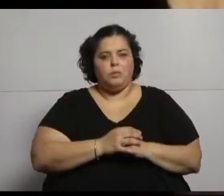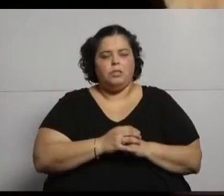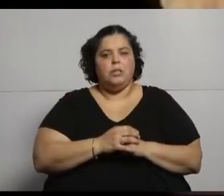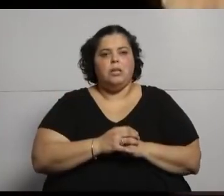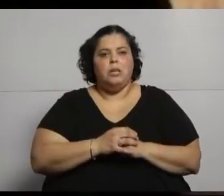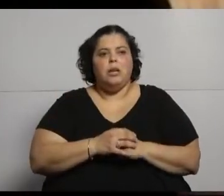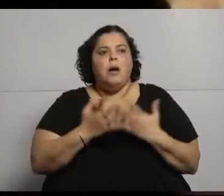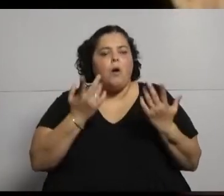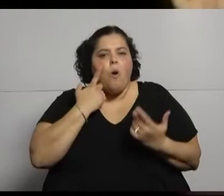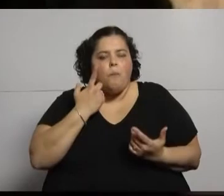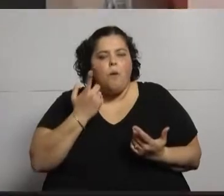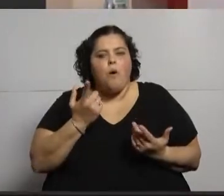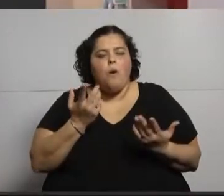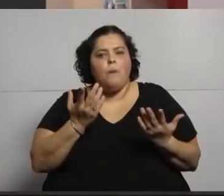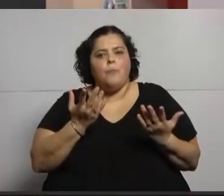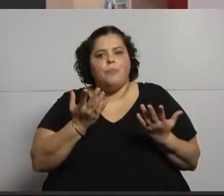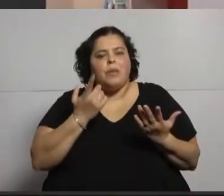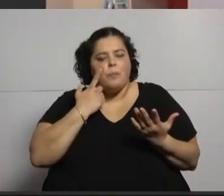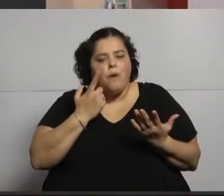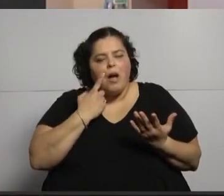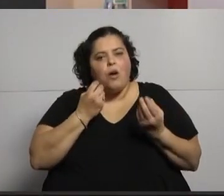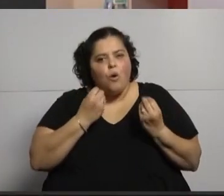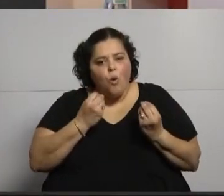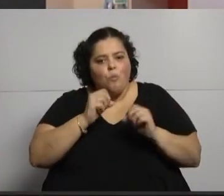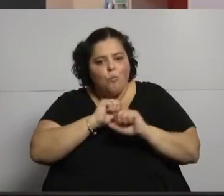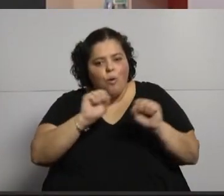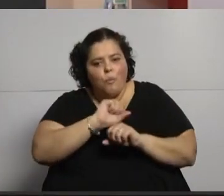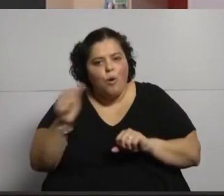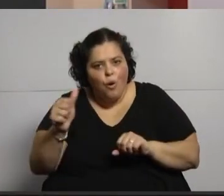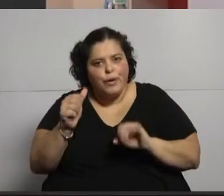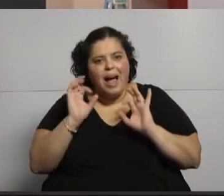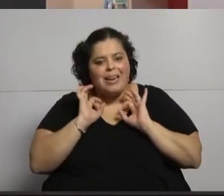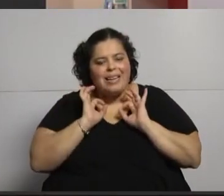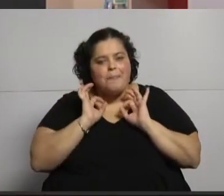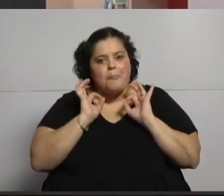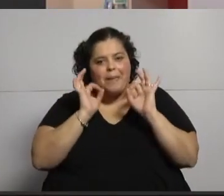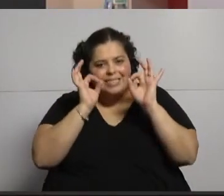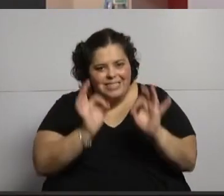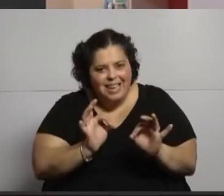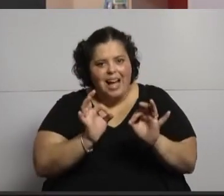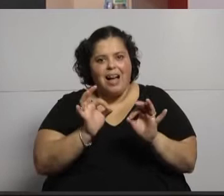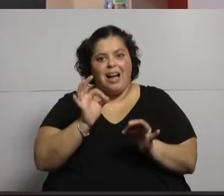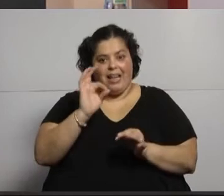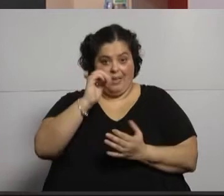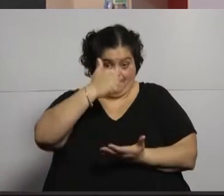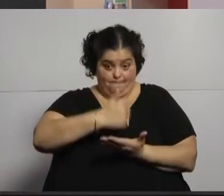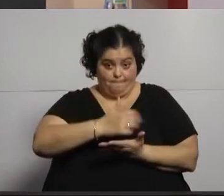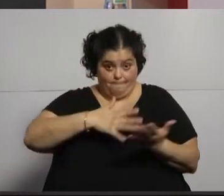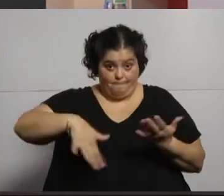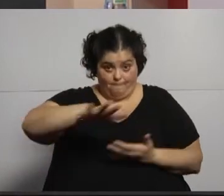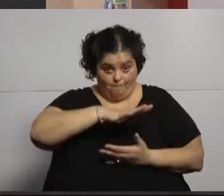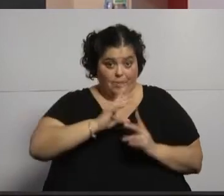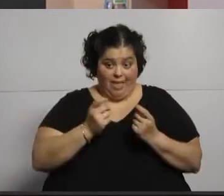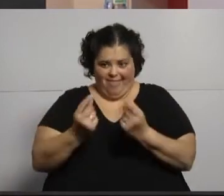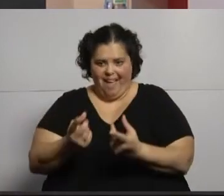Intentando de esta manera lograr llegar no solo desde lo territorial, como les decía, con la fruta,